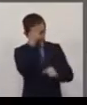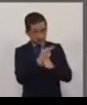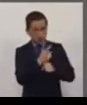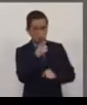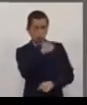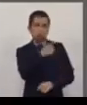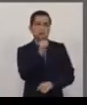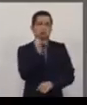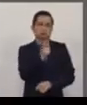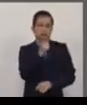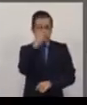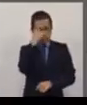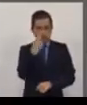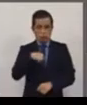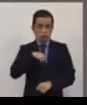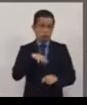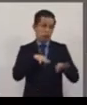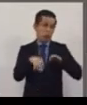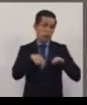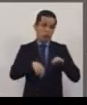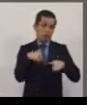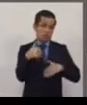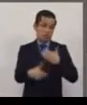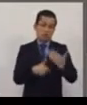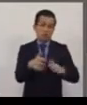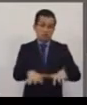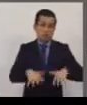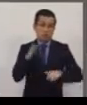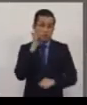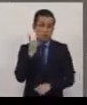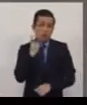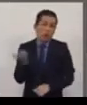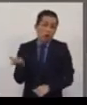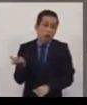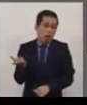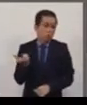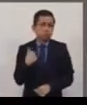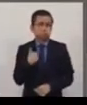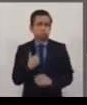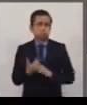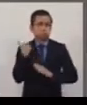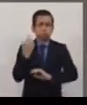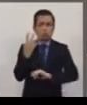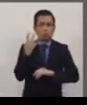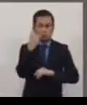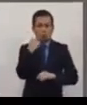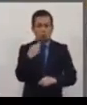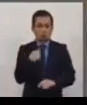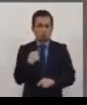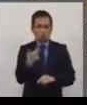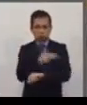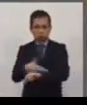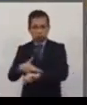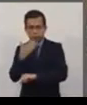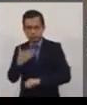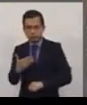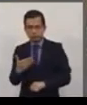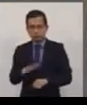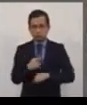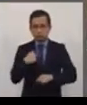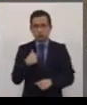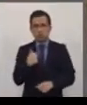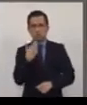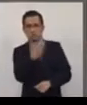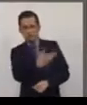eres coadyuvante de nuestras labores legislativas, yo hubiera hecho el trámite desde hace 4 horas que fui a pedir el acuse